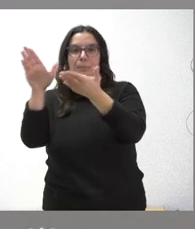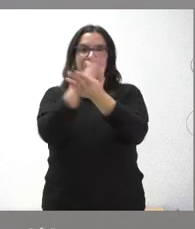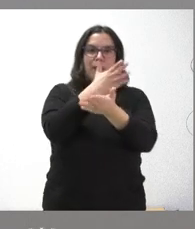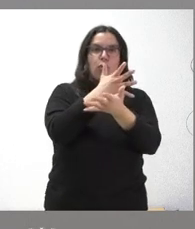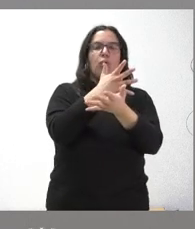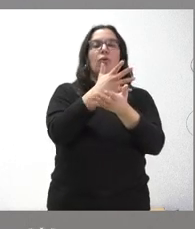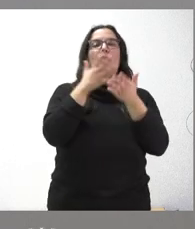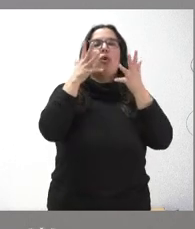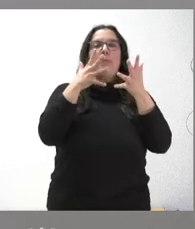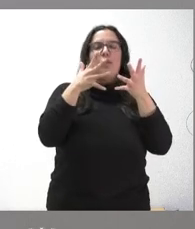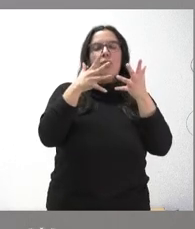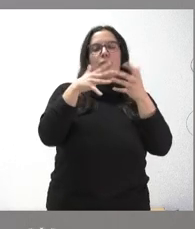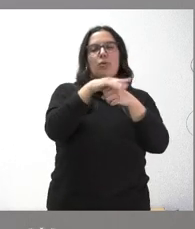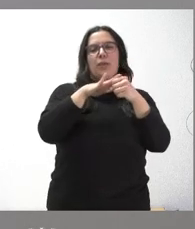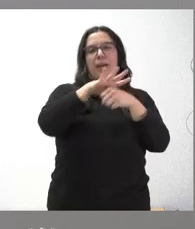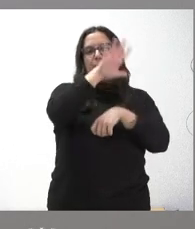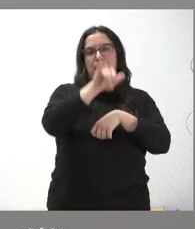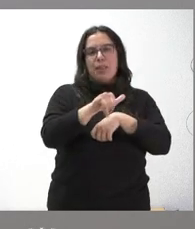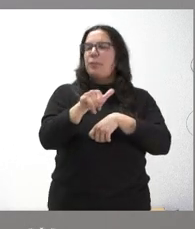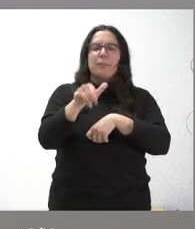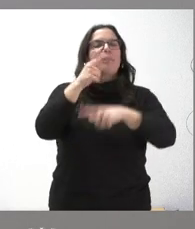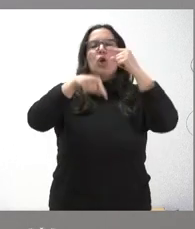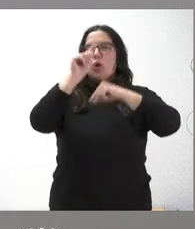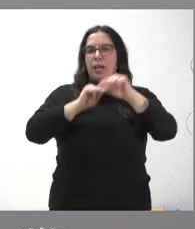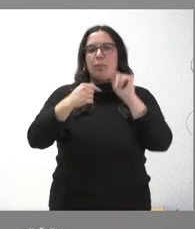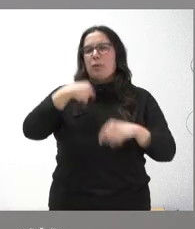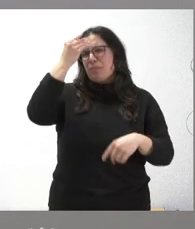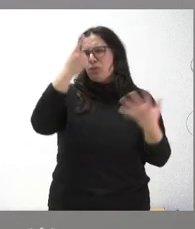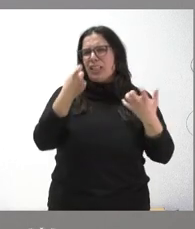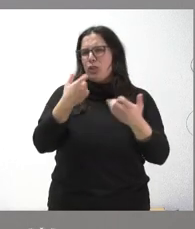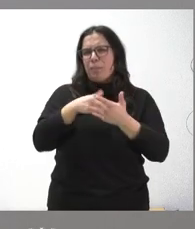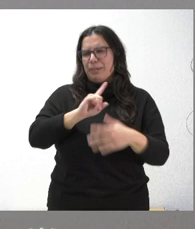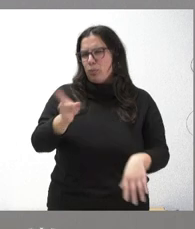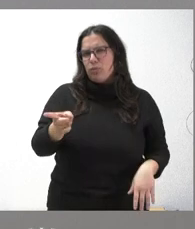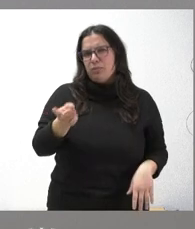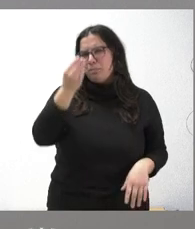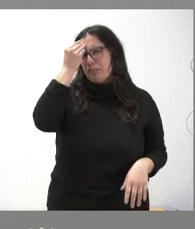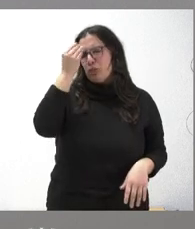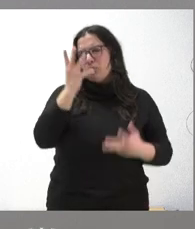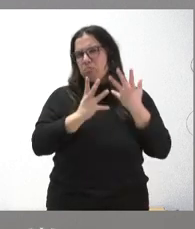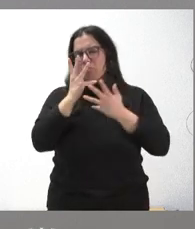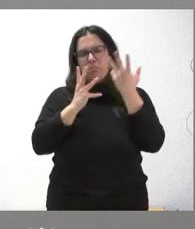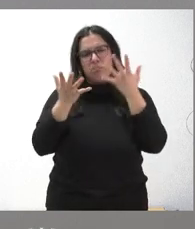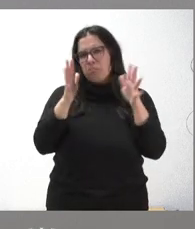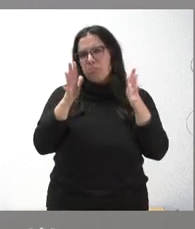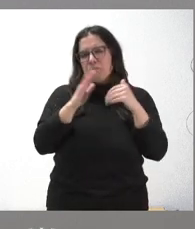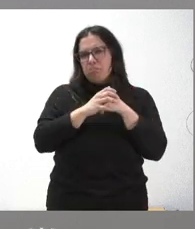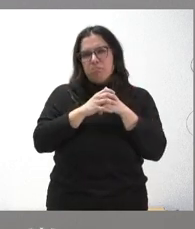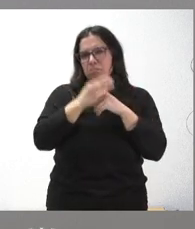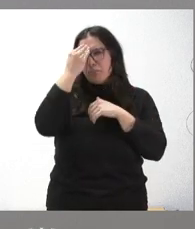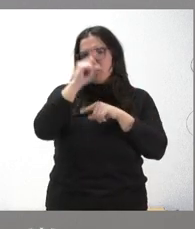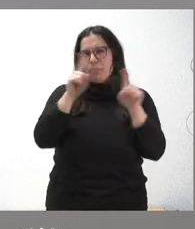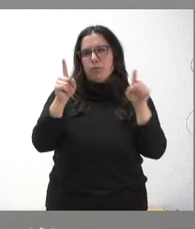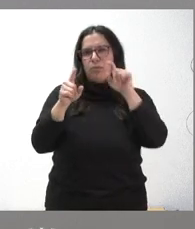por dos vías lo corregiremos pero no creo ni que sean 600,000 eh Por lo que veo en la en la cifra porque